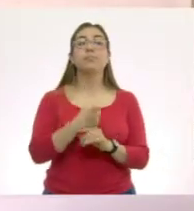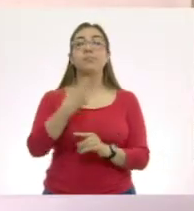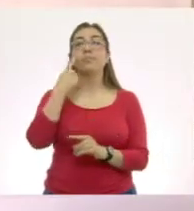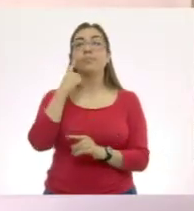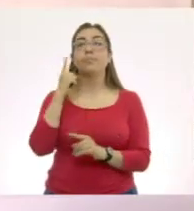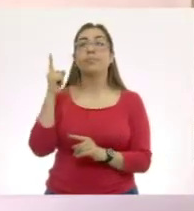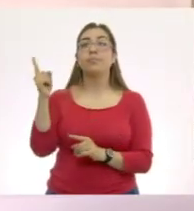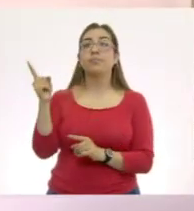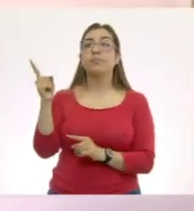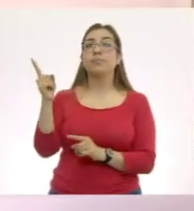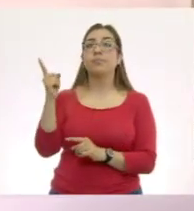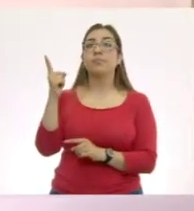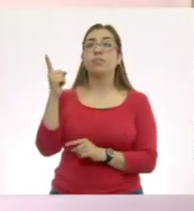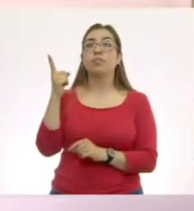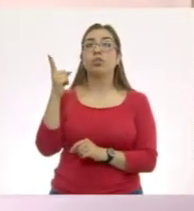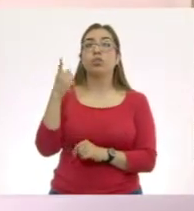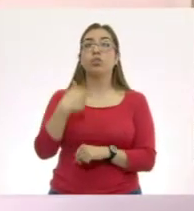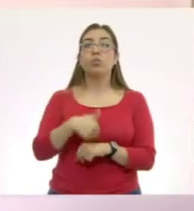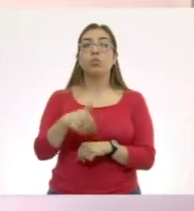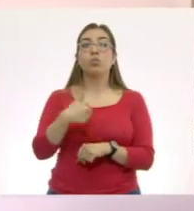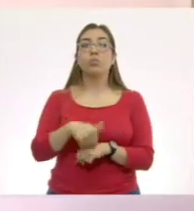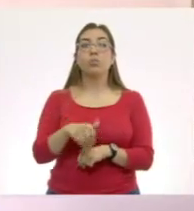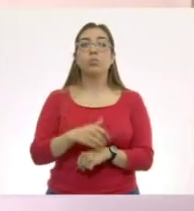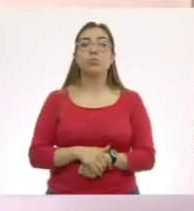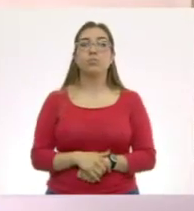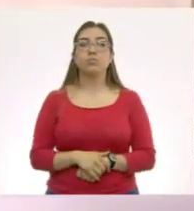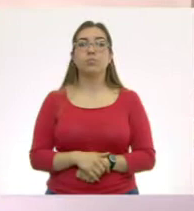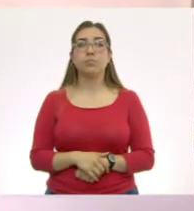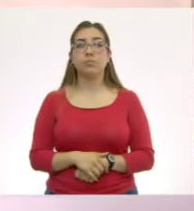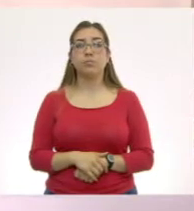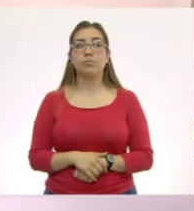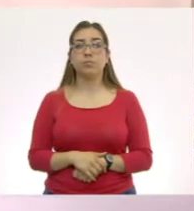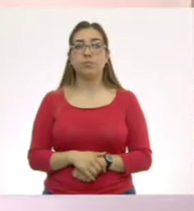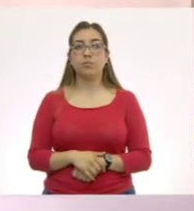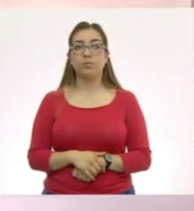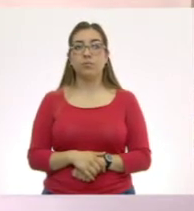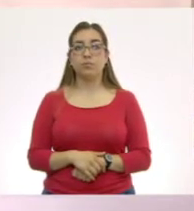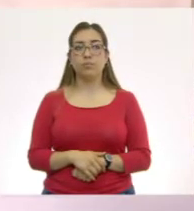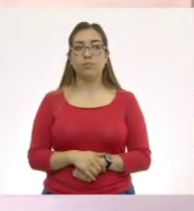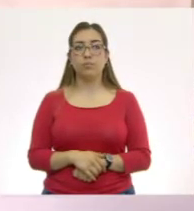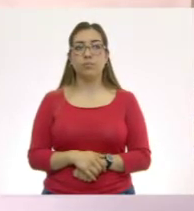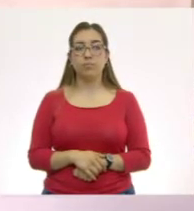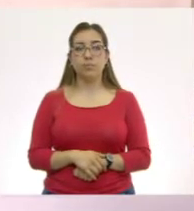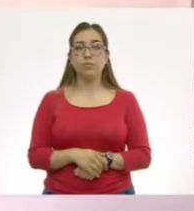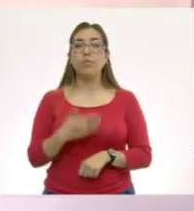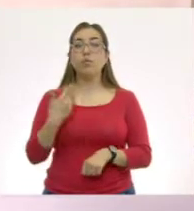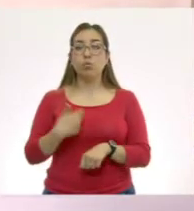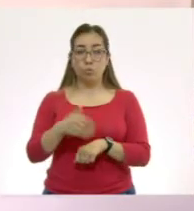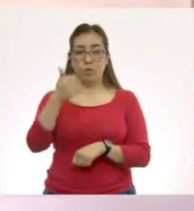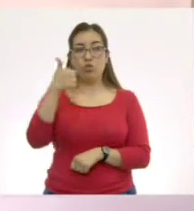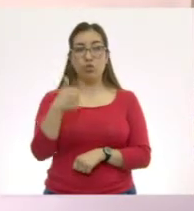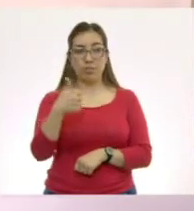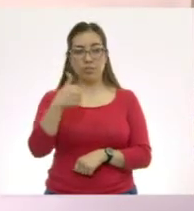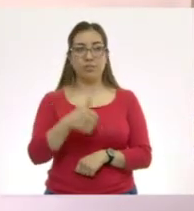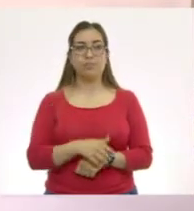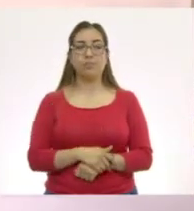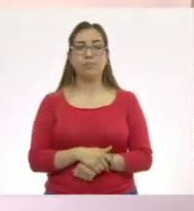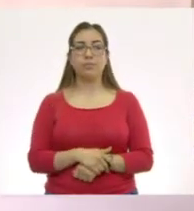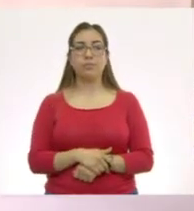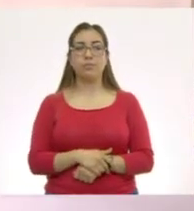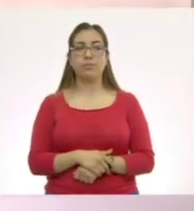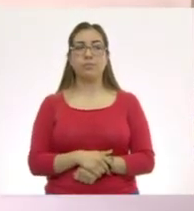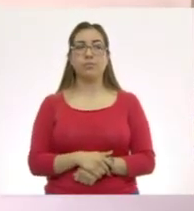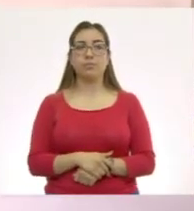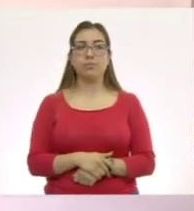ubicarnos en el número que vamos a empezar. ¿Lo puedes colorear? Sí. Que sería el número 6. 6, ¿lo puedes colorear? Muy